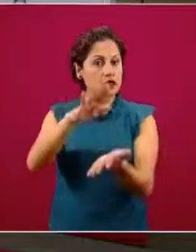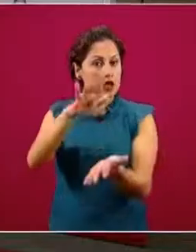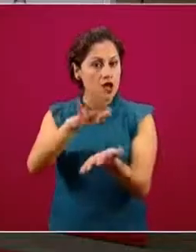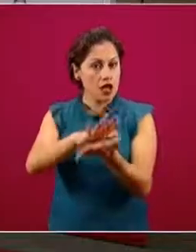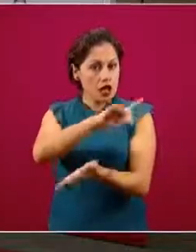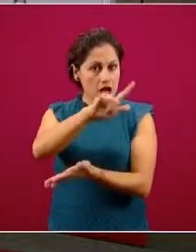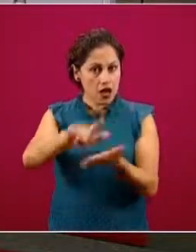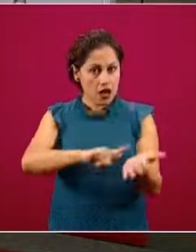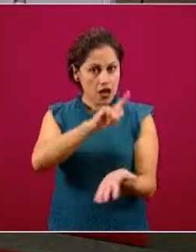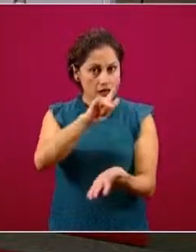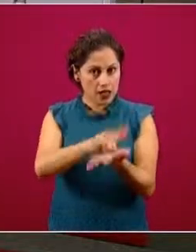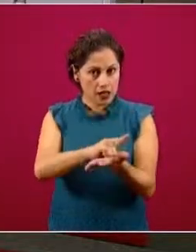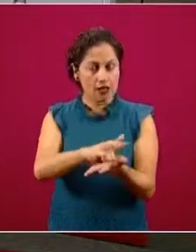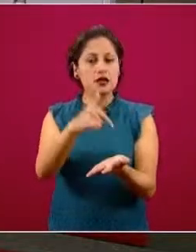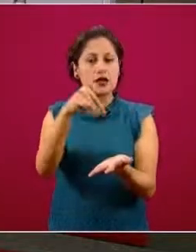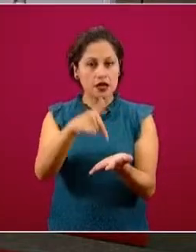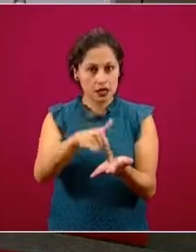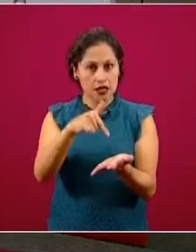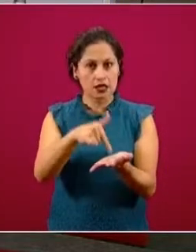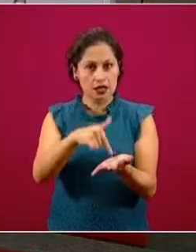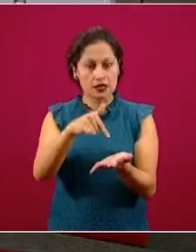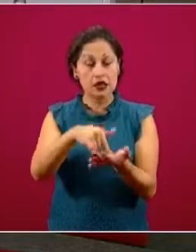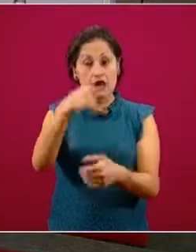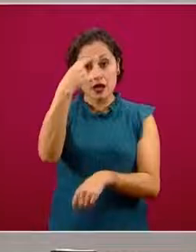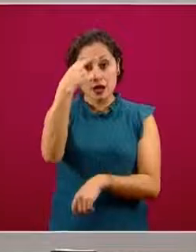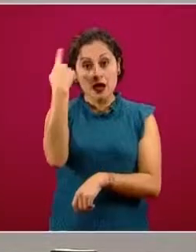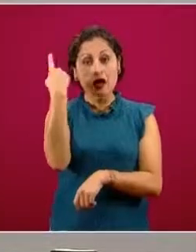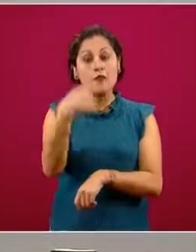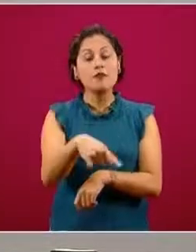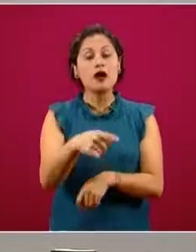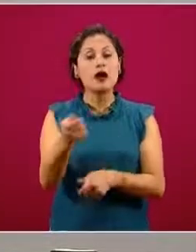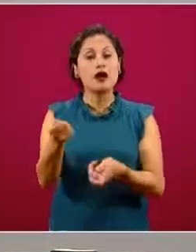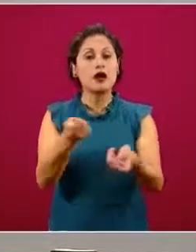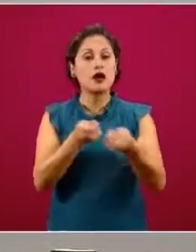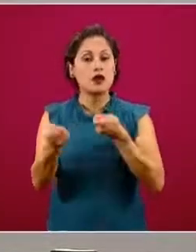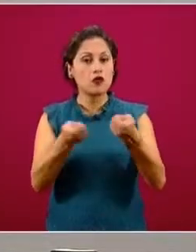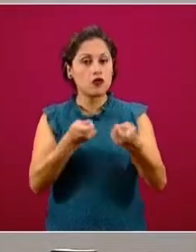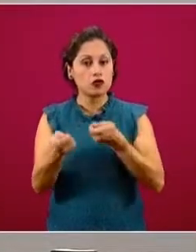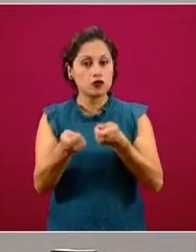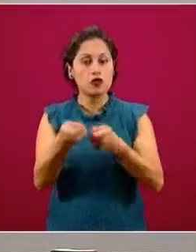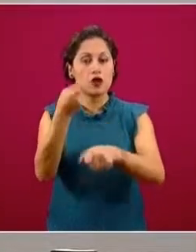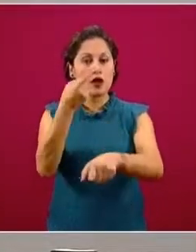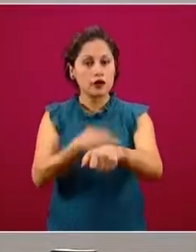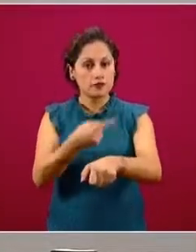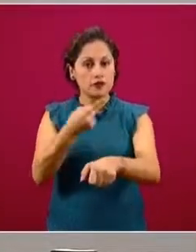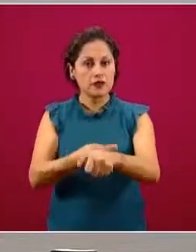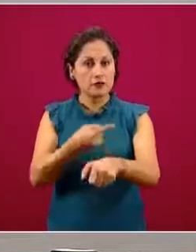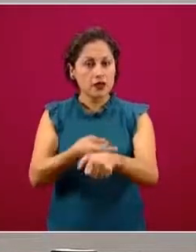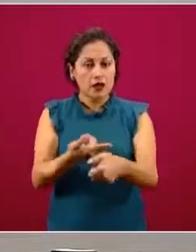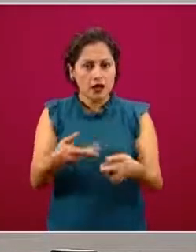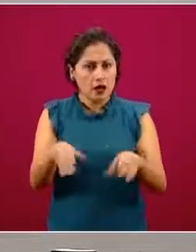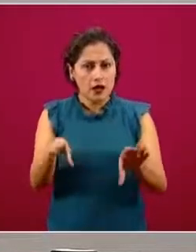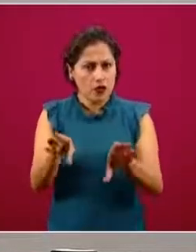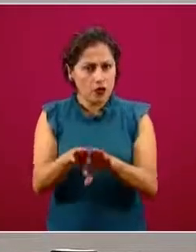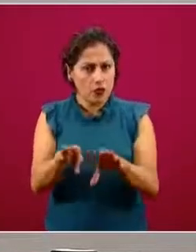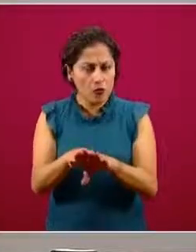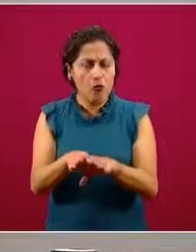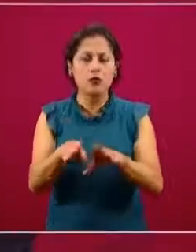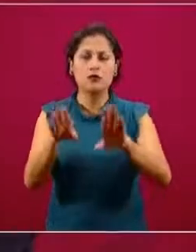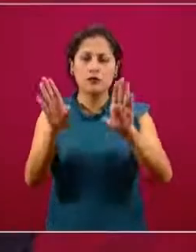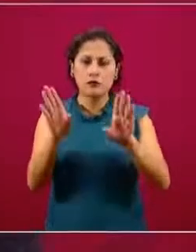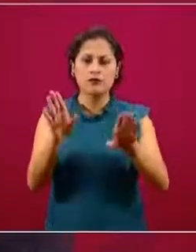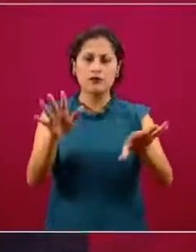multidisciplinaria y multifactorial de control de estos males crónicos a partir de mecanismos